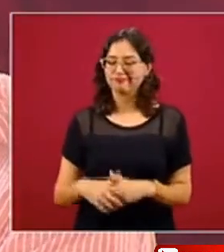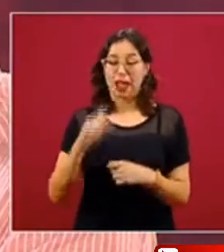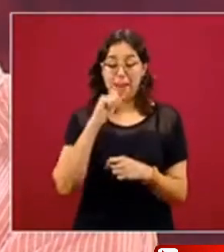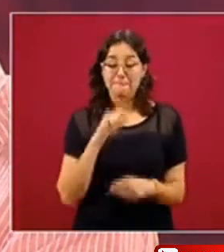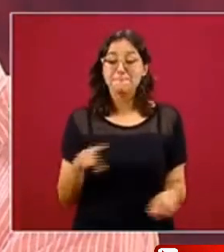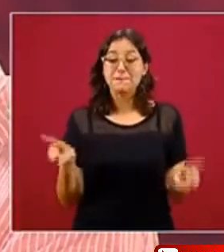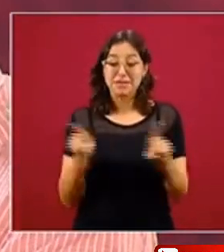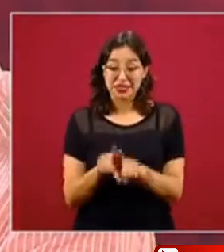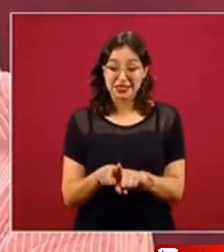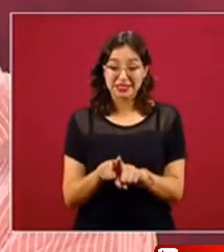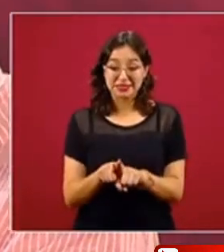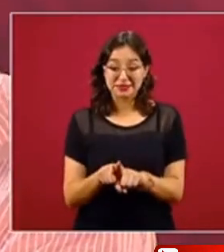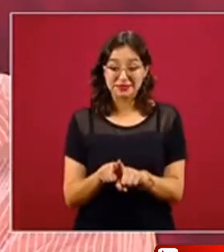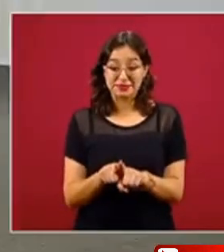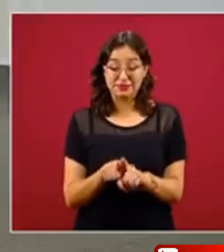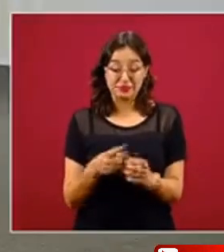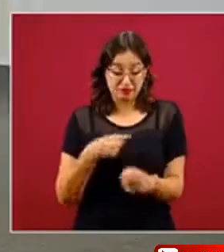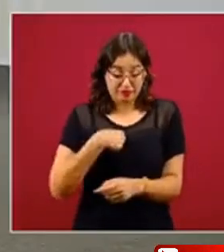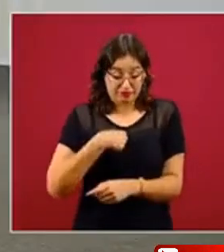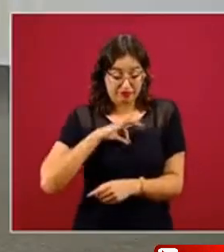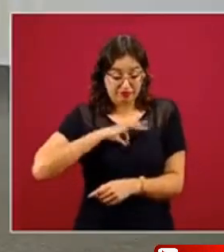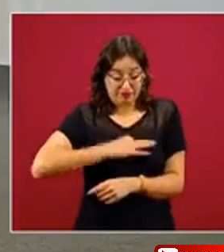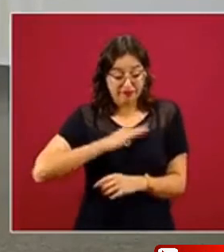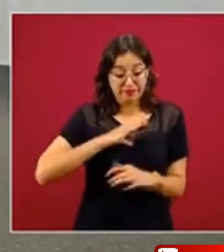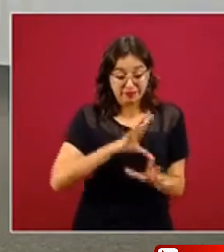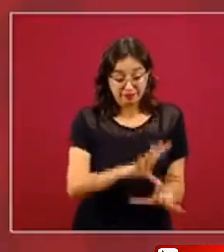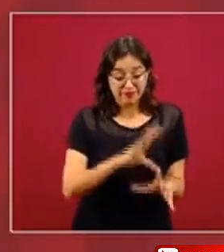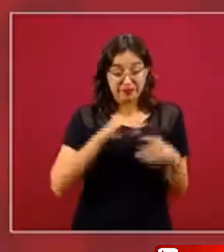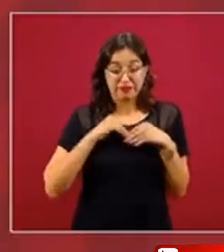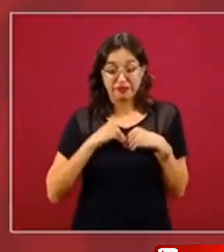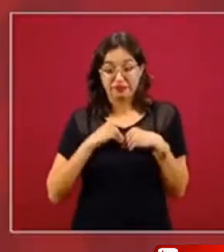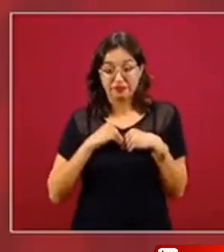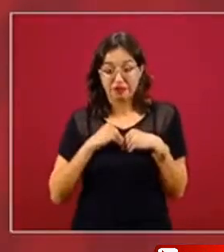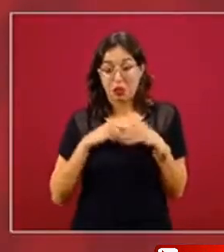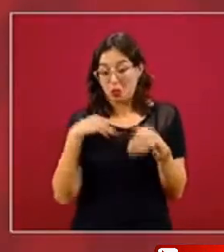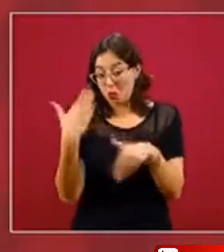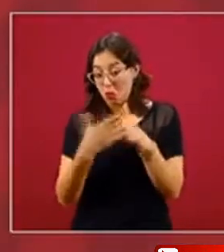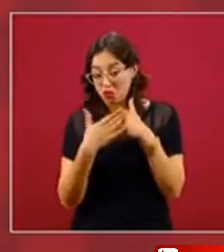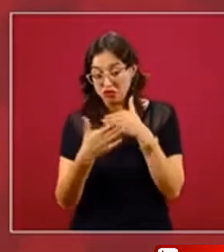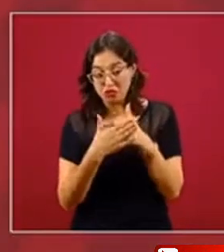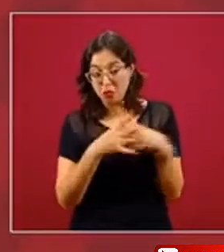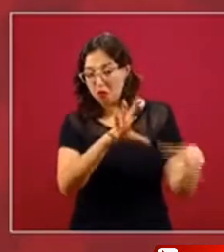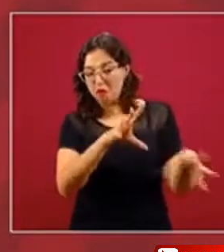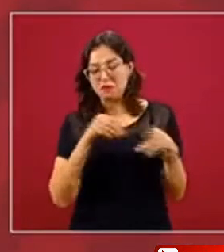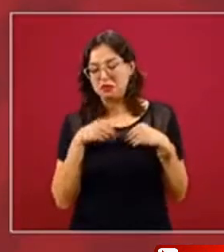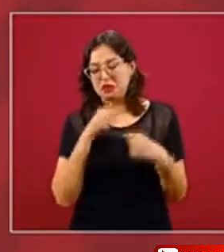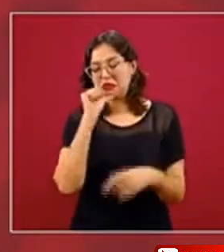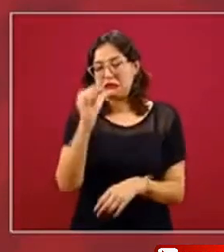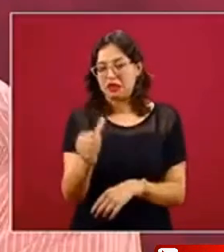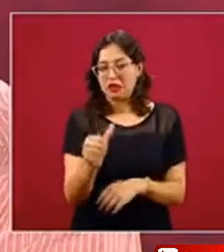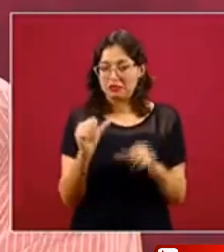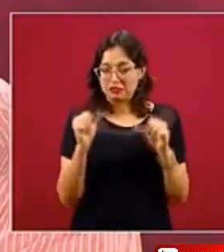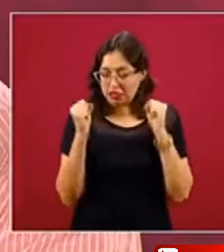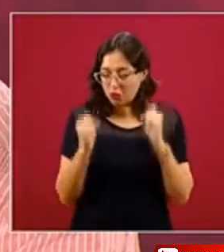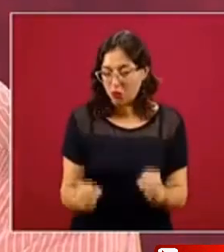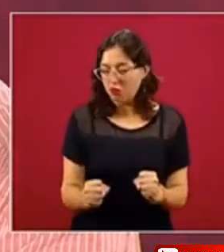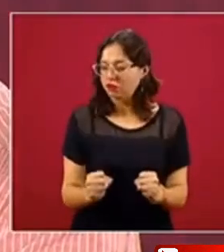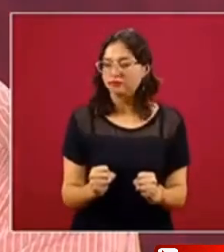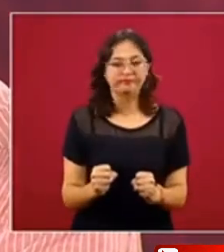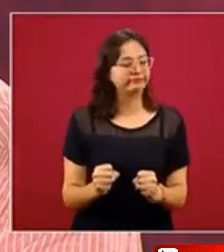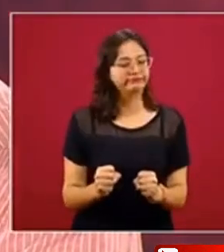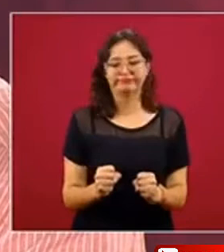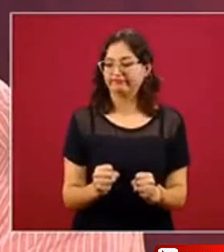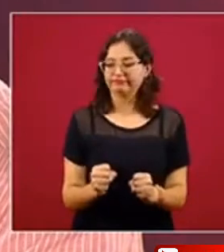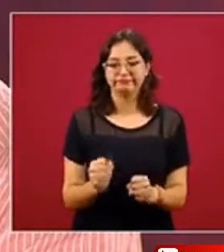la historia de infección es garantía de que no nos volveremos a infectar. Hasta